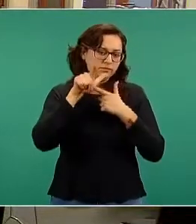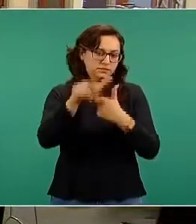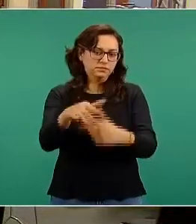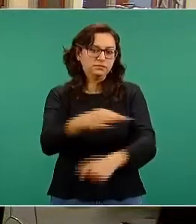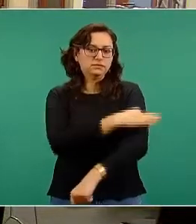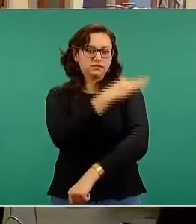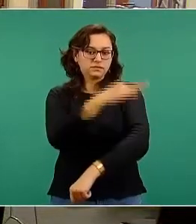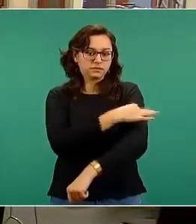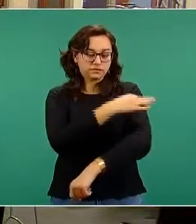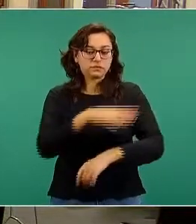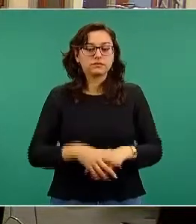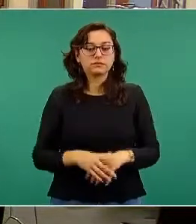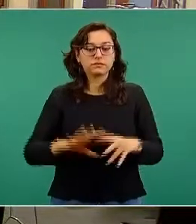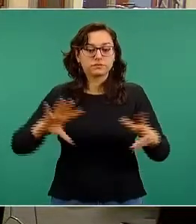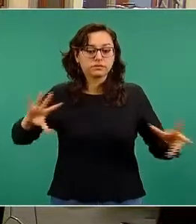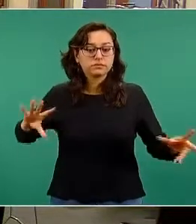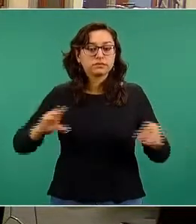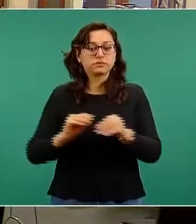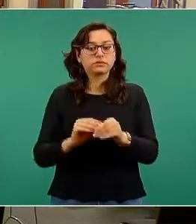El acumulado es